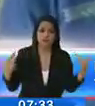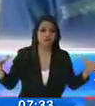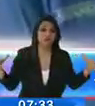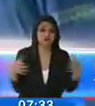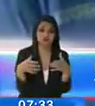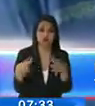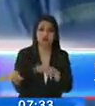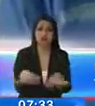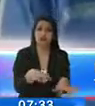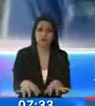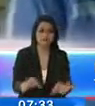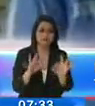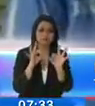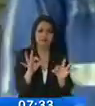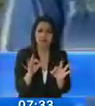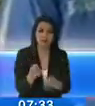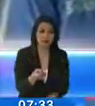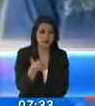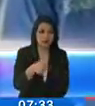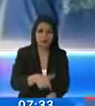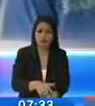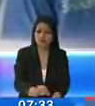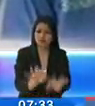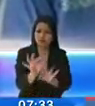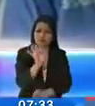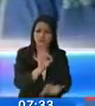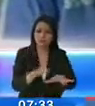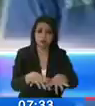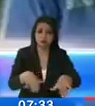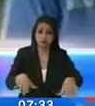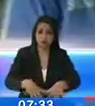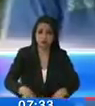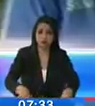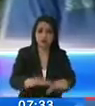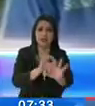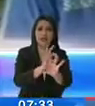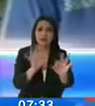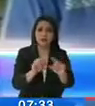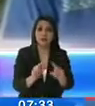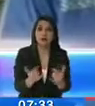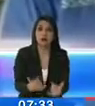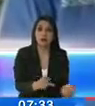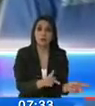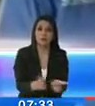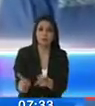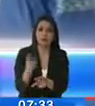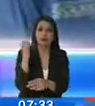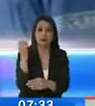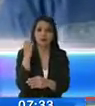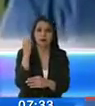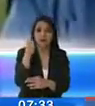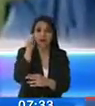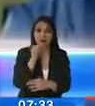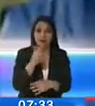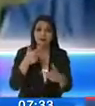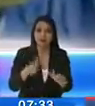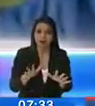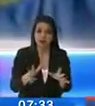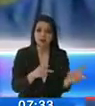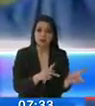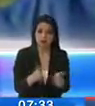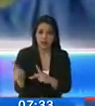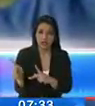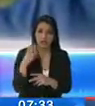hecho que de manera en tiempo récord y el canal esté limpio sin embargo nosotros somos activados como él ayer generamos ya